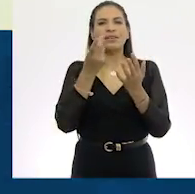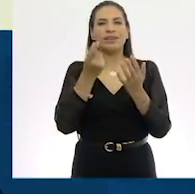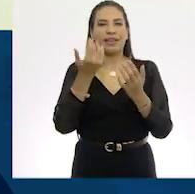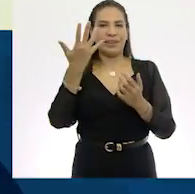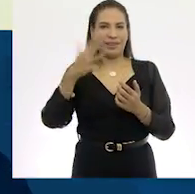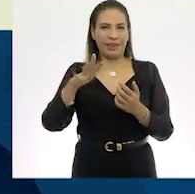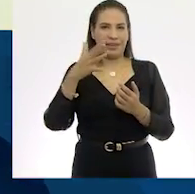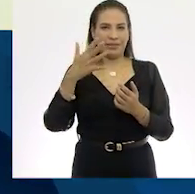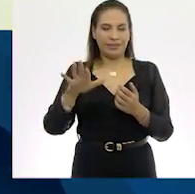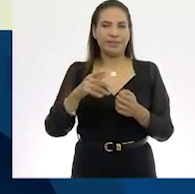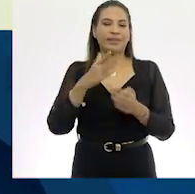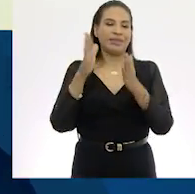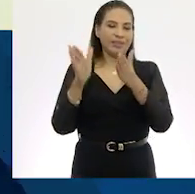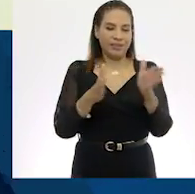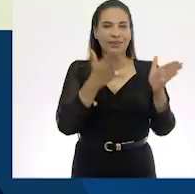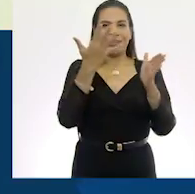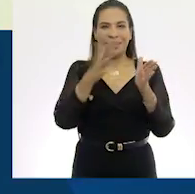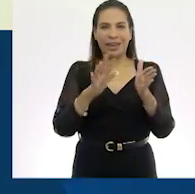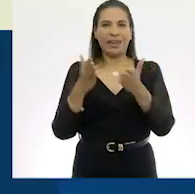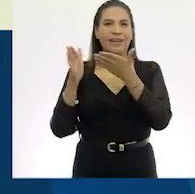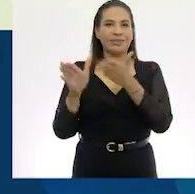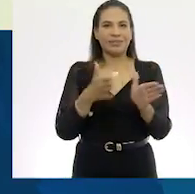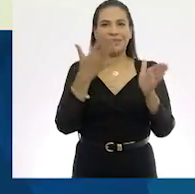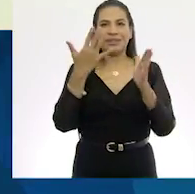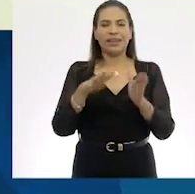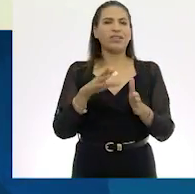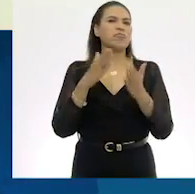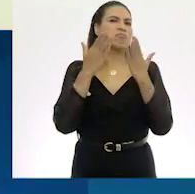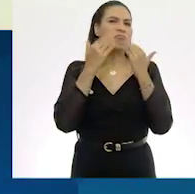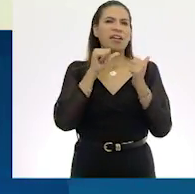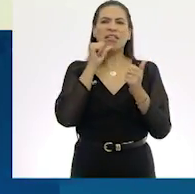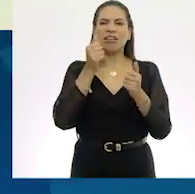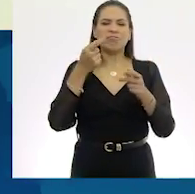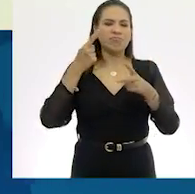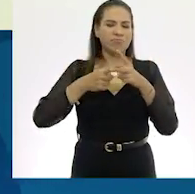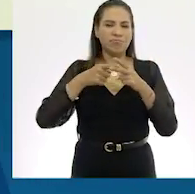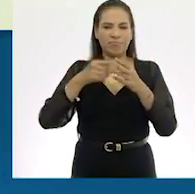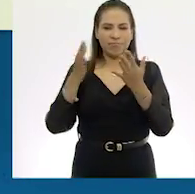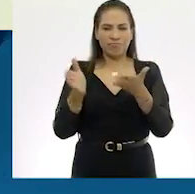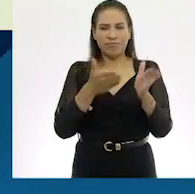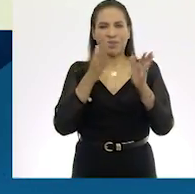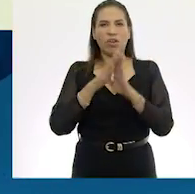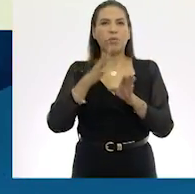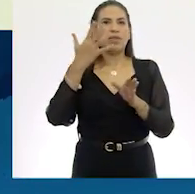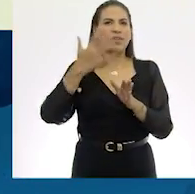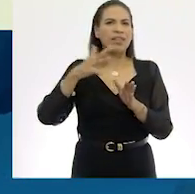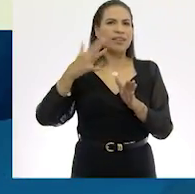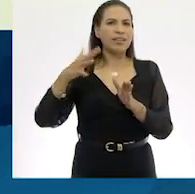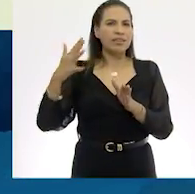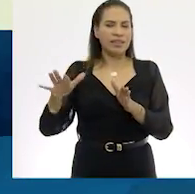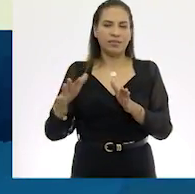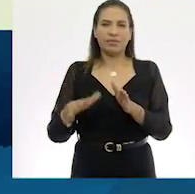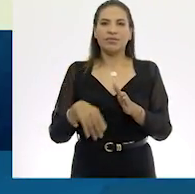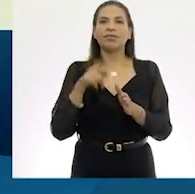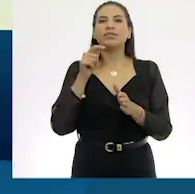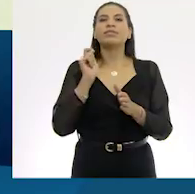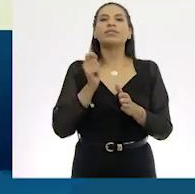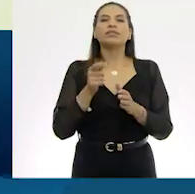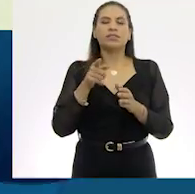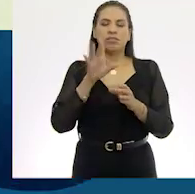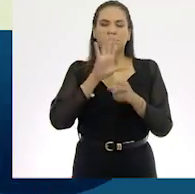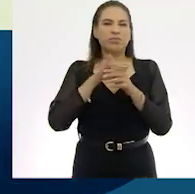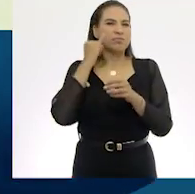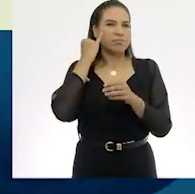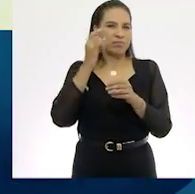que contamos en decenas. No existe razón matemática para contar en decenas. Es un mero accidente